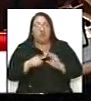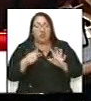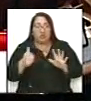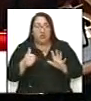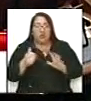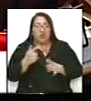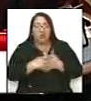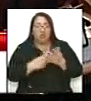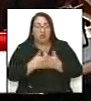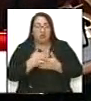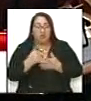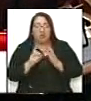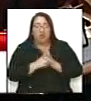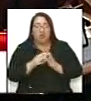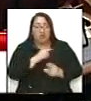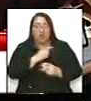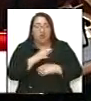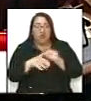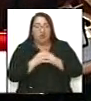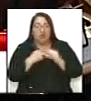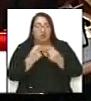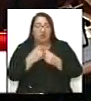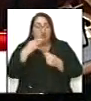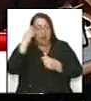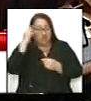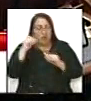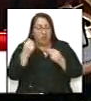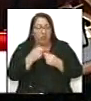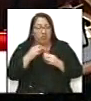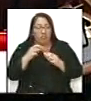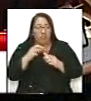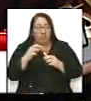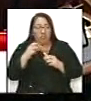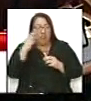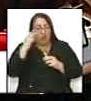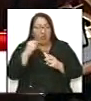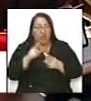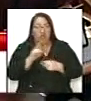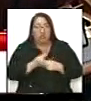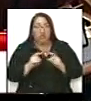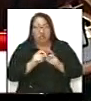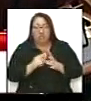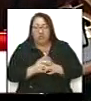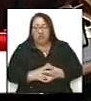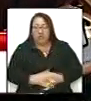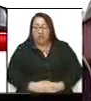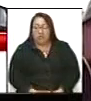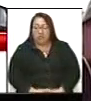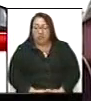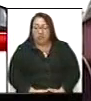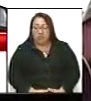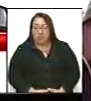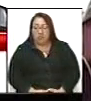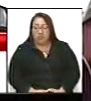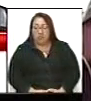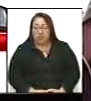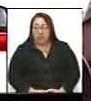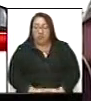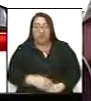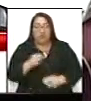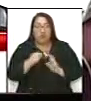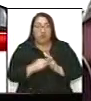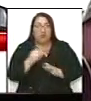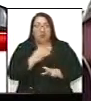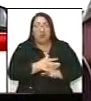482-2016 que propone la ley de fortalecimiento de partidos políticos y grupos parlamentarios. Tiene usted el uso de la palabra. Gracias, presidenta. Este es un proyecto presentado a